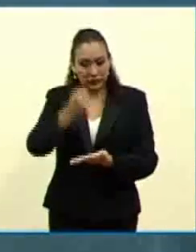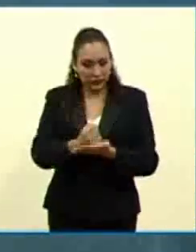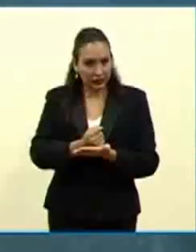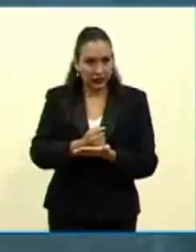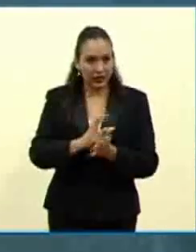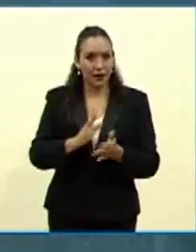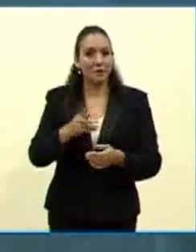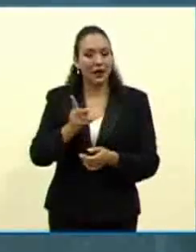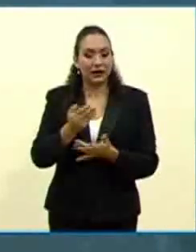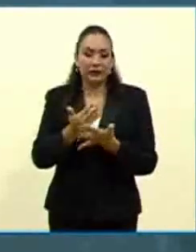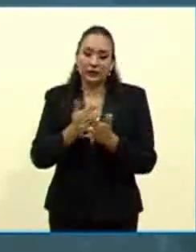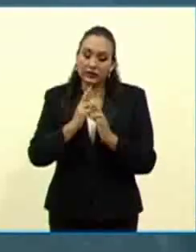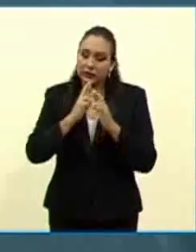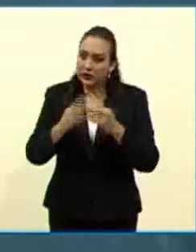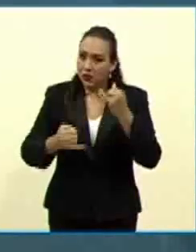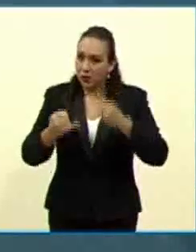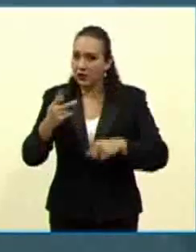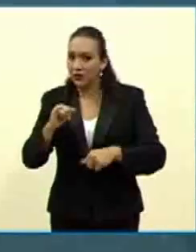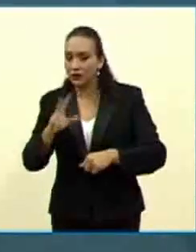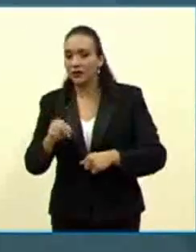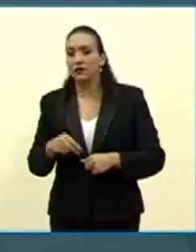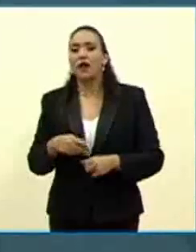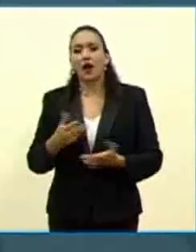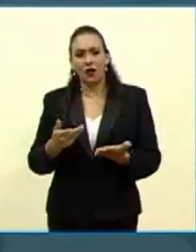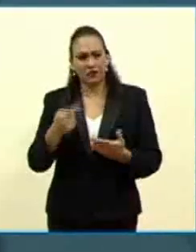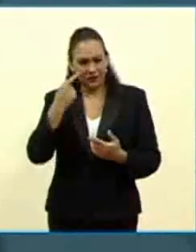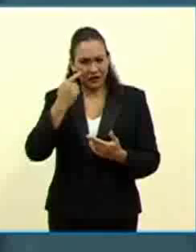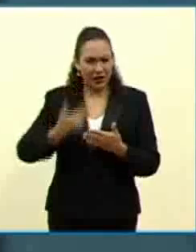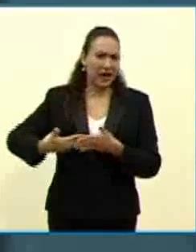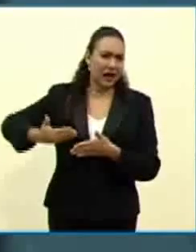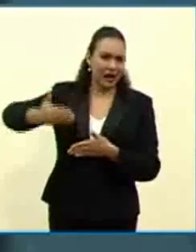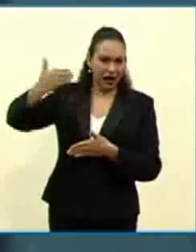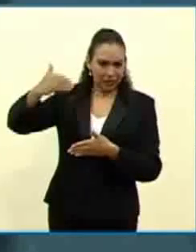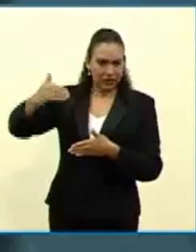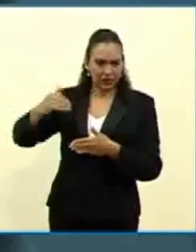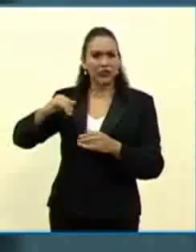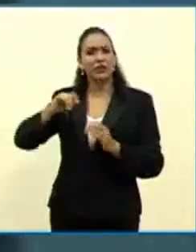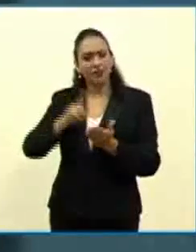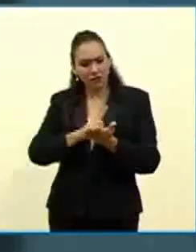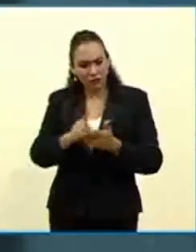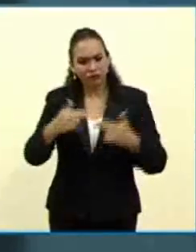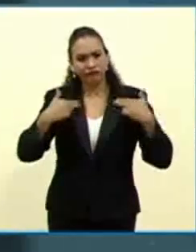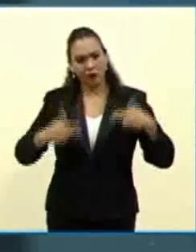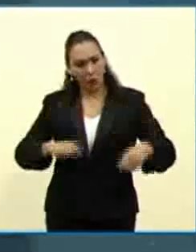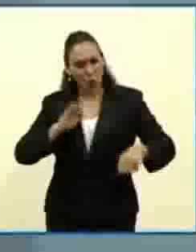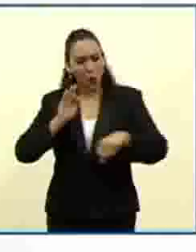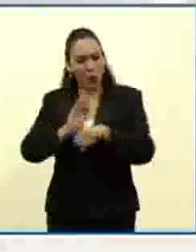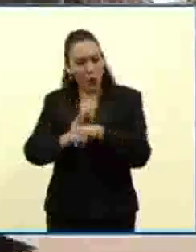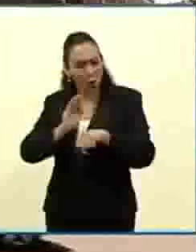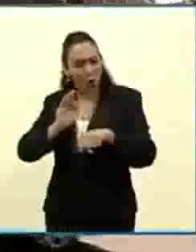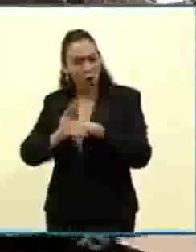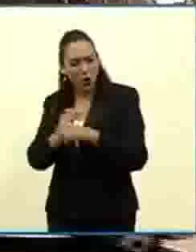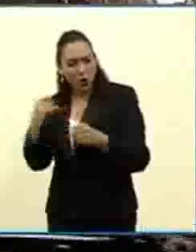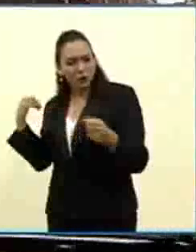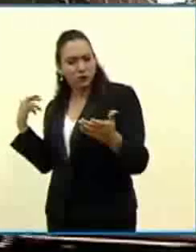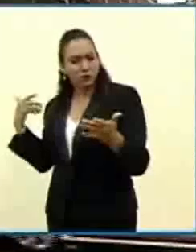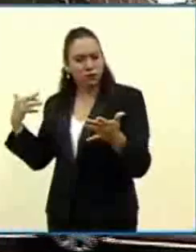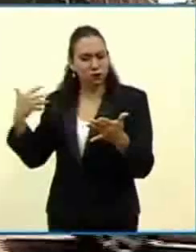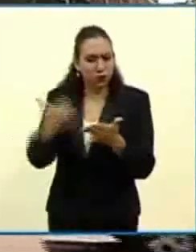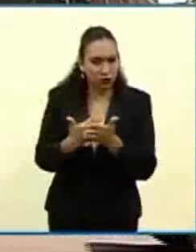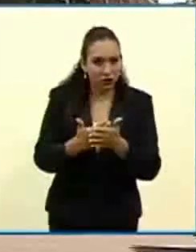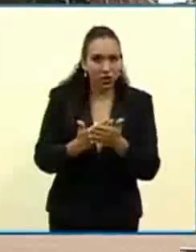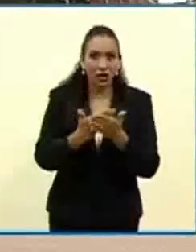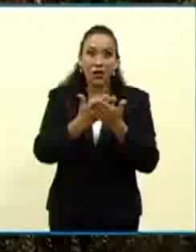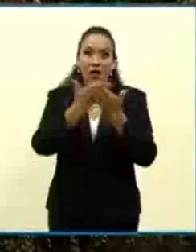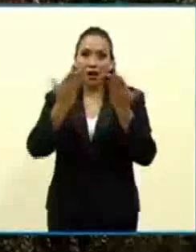que se avanzó en materia de defensa y protección de los derechos humanos podría perderse, ya que se encuentra en riesgo la división de